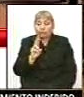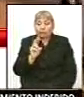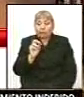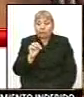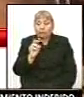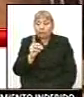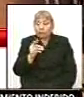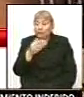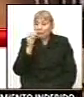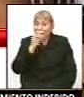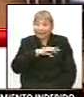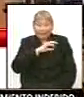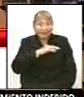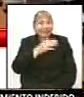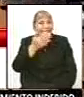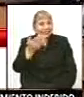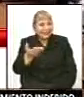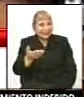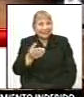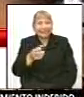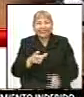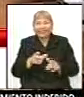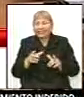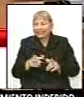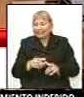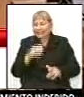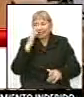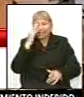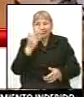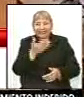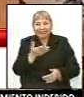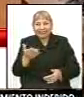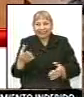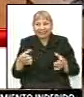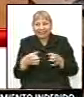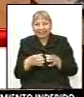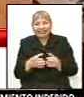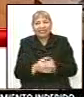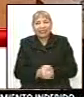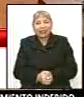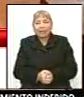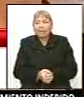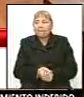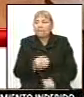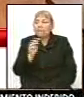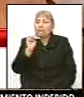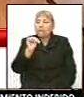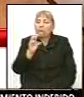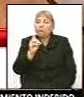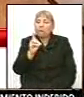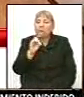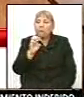Y quiero aprovechar la ocasión. Saludo la presencia del congresista Modesto Figueroa.